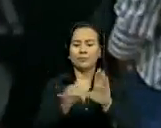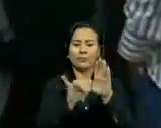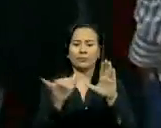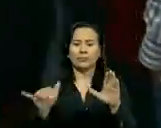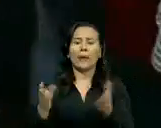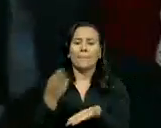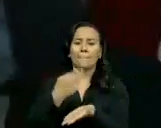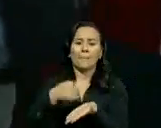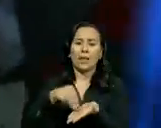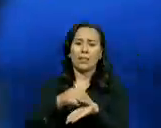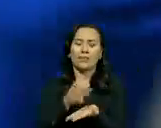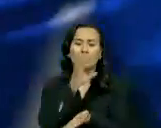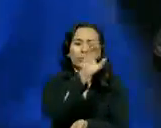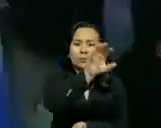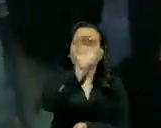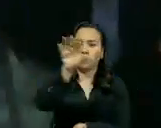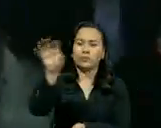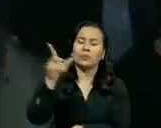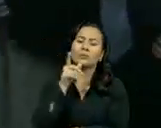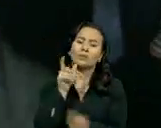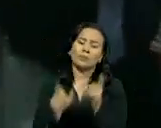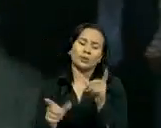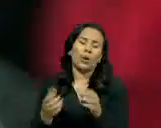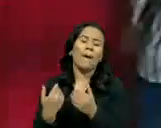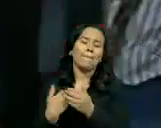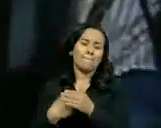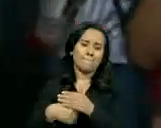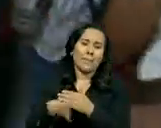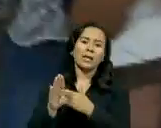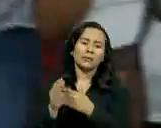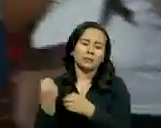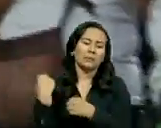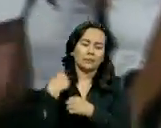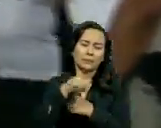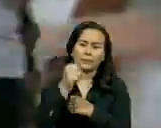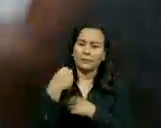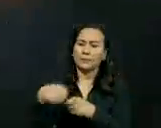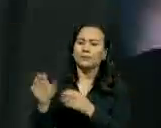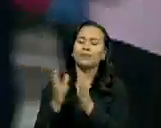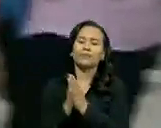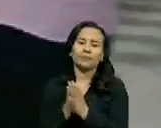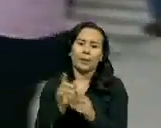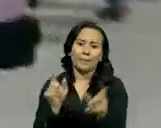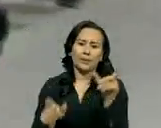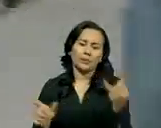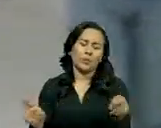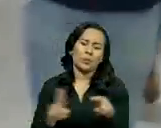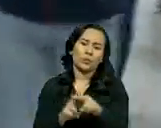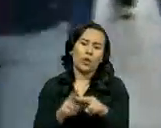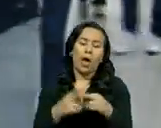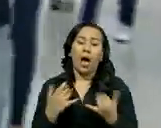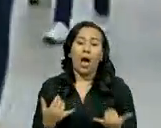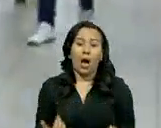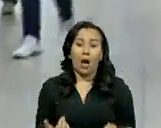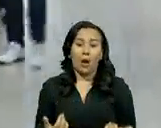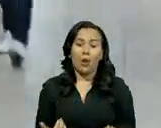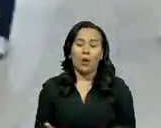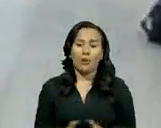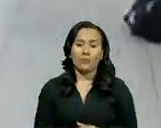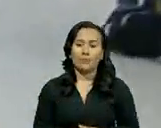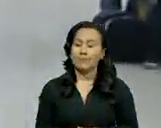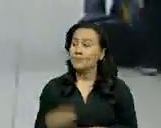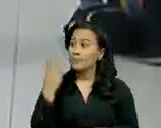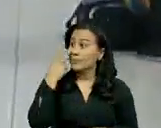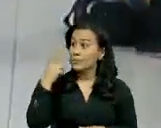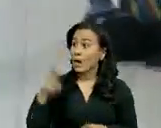Manabí, son los que son los más pedidos por los usuarios que en estos momentos ya están empezando